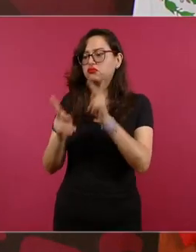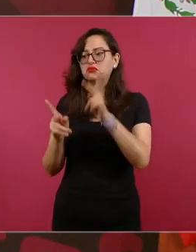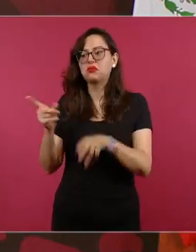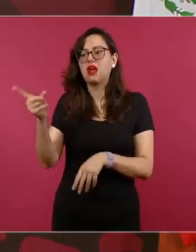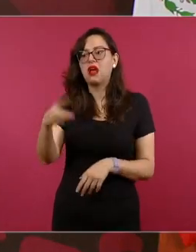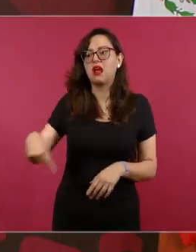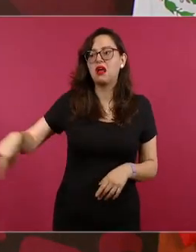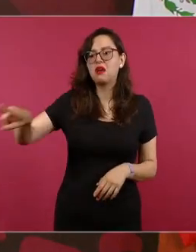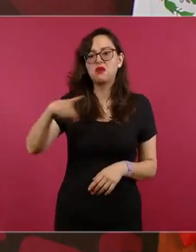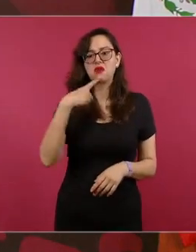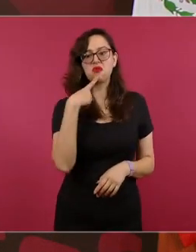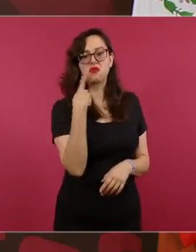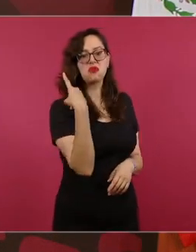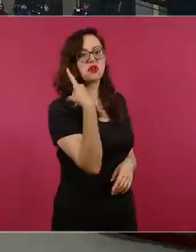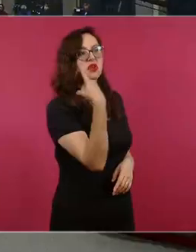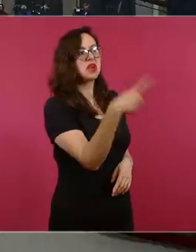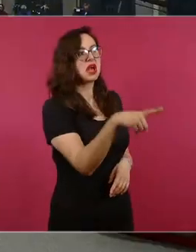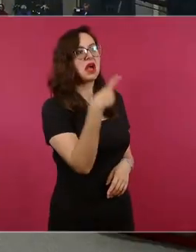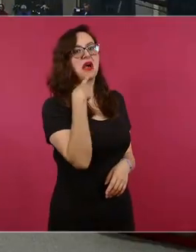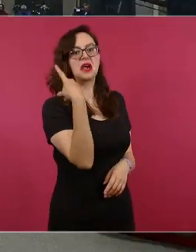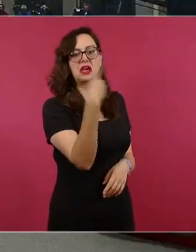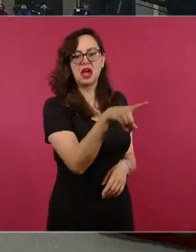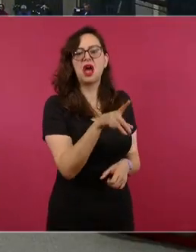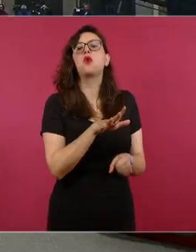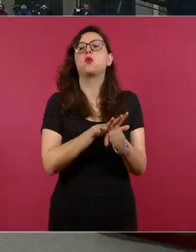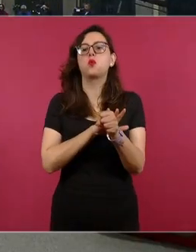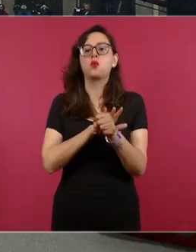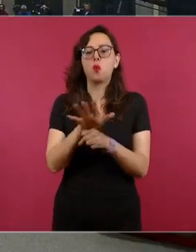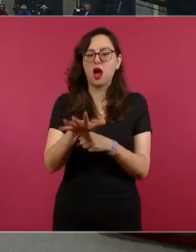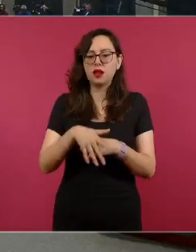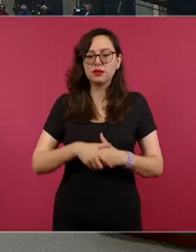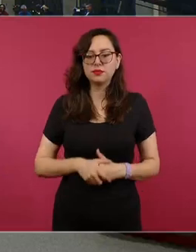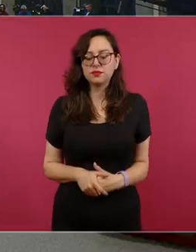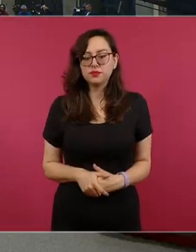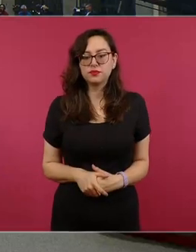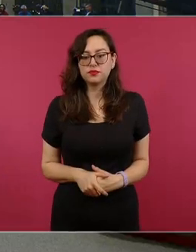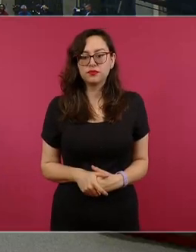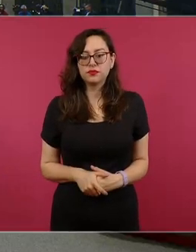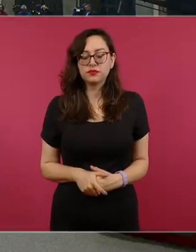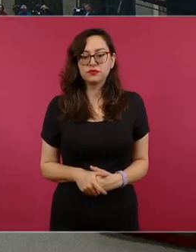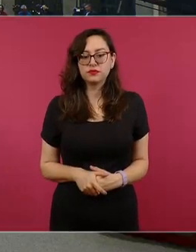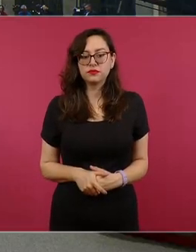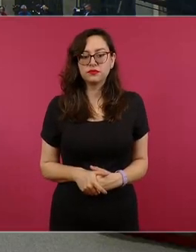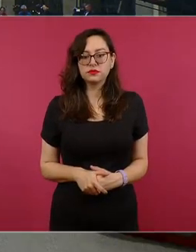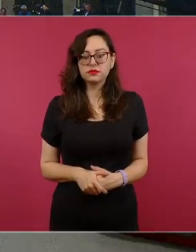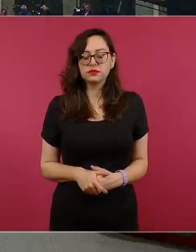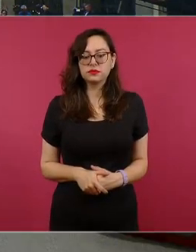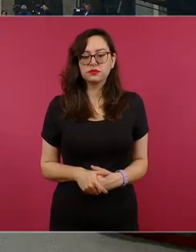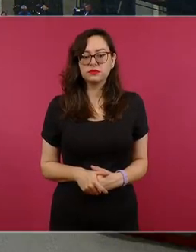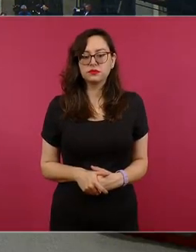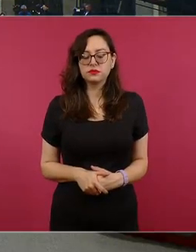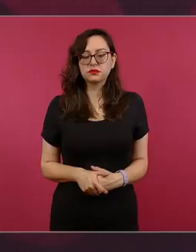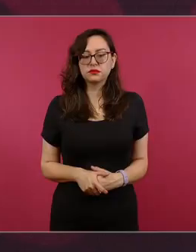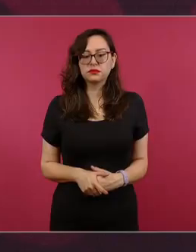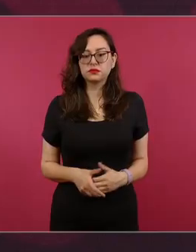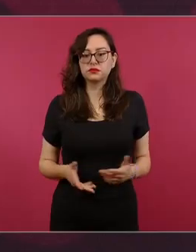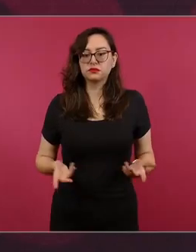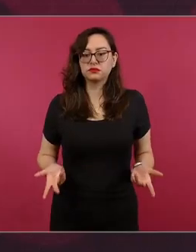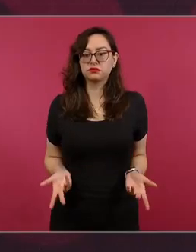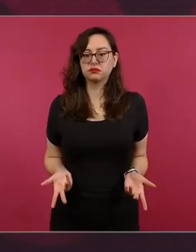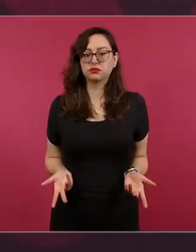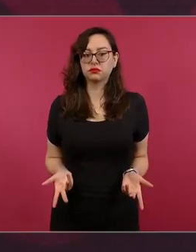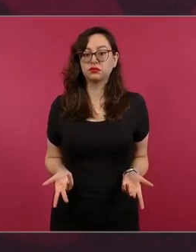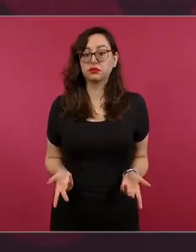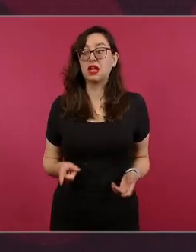¿Qué me reclaman? Que soy un moderado,